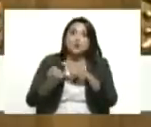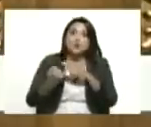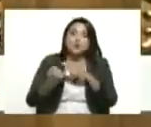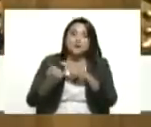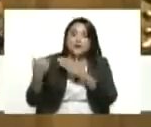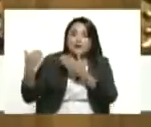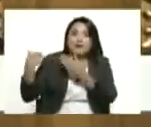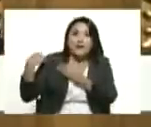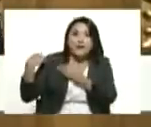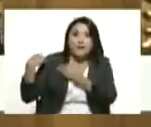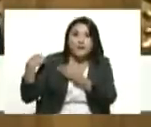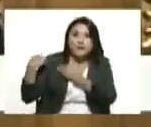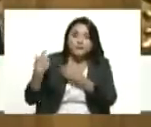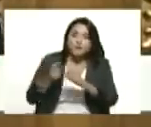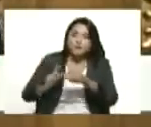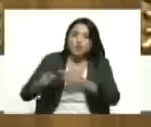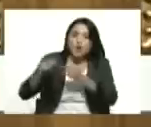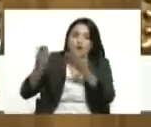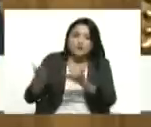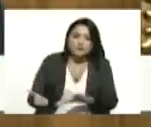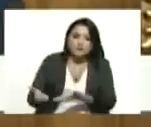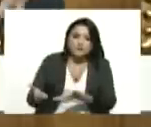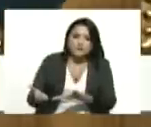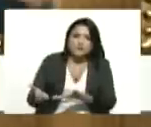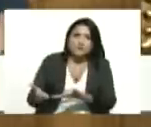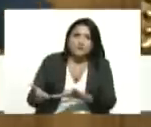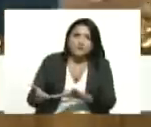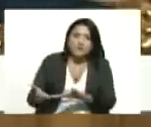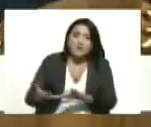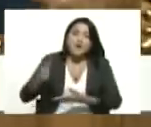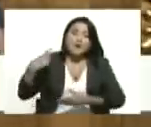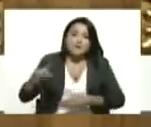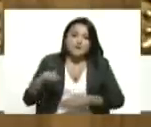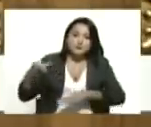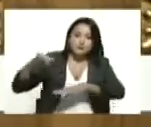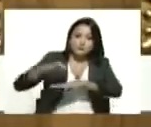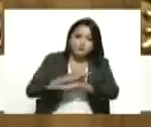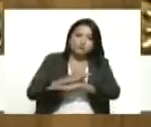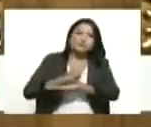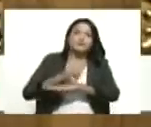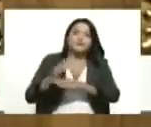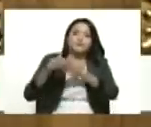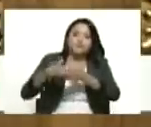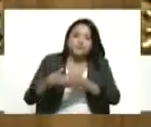Un solo ente. Ahora, ese ente atenderá a los aviones, las lanchas, chatarra, pues.